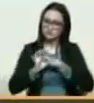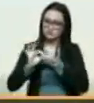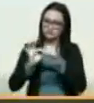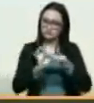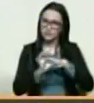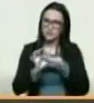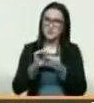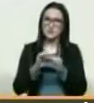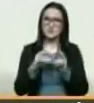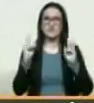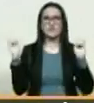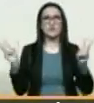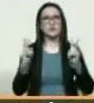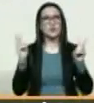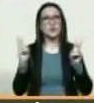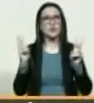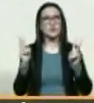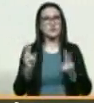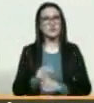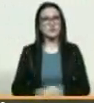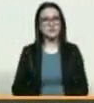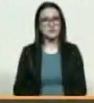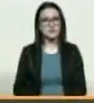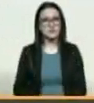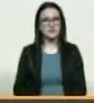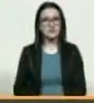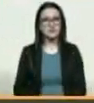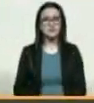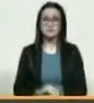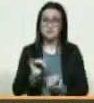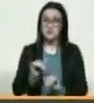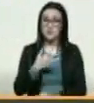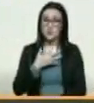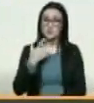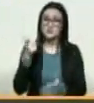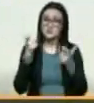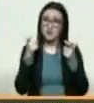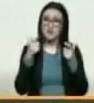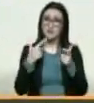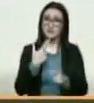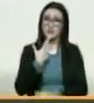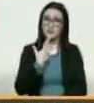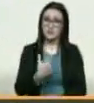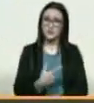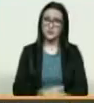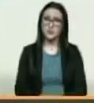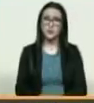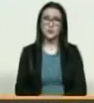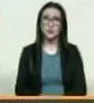batalla y victoria. Pero también nos dijo el comandante Chávez,